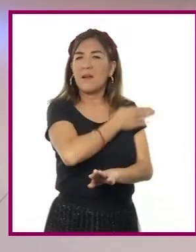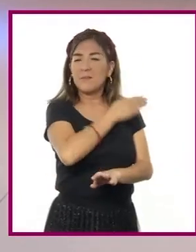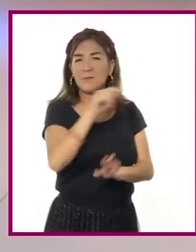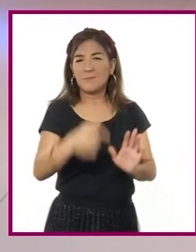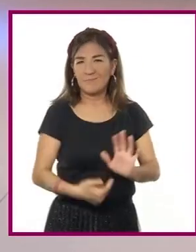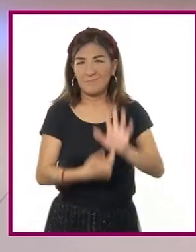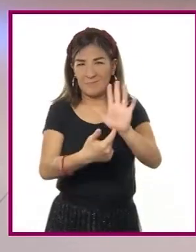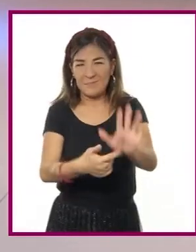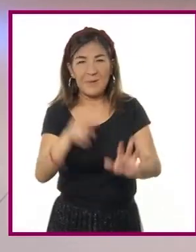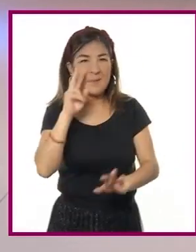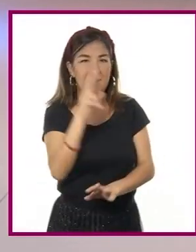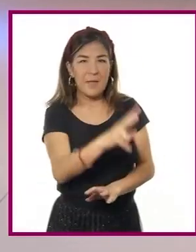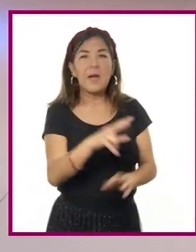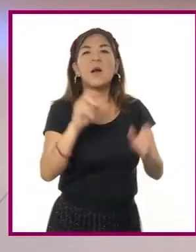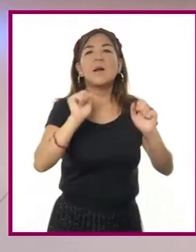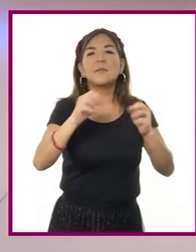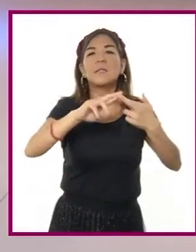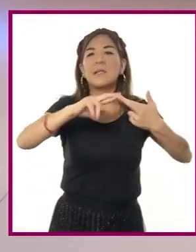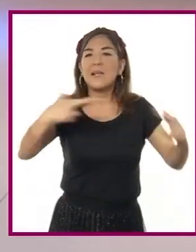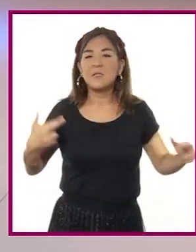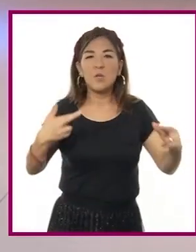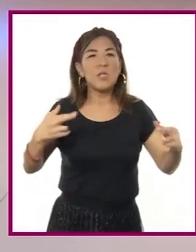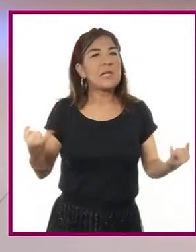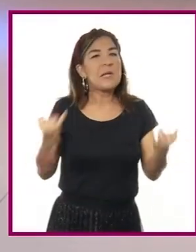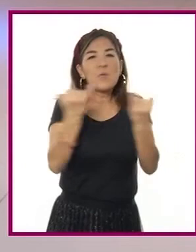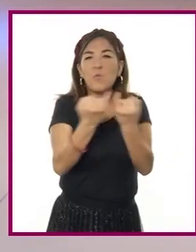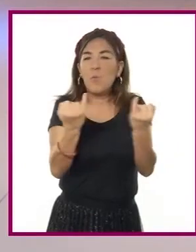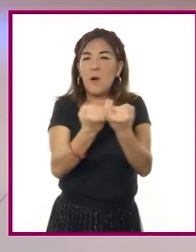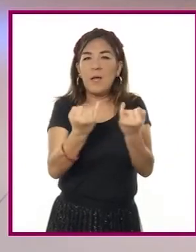demuestra, es una relación de igualdad que